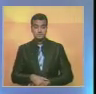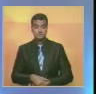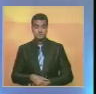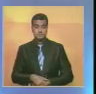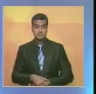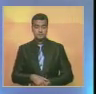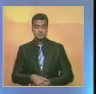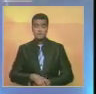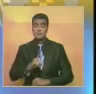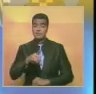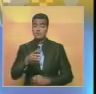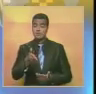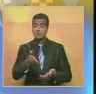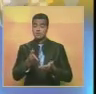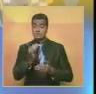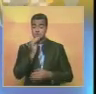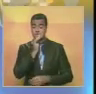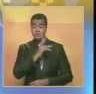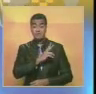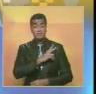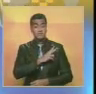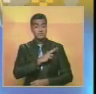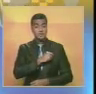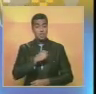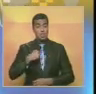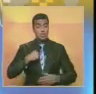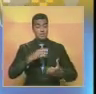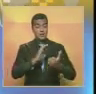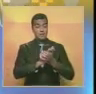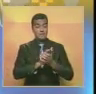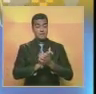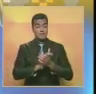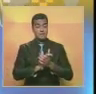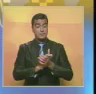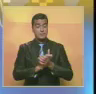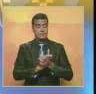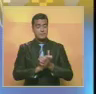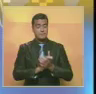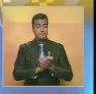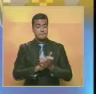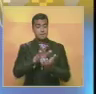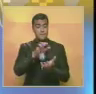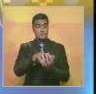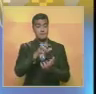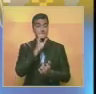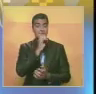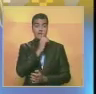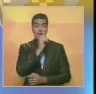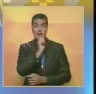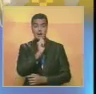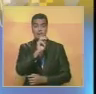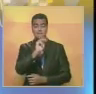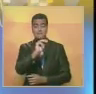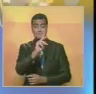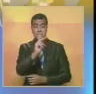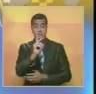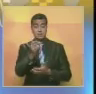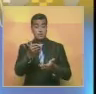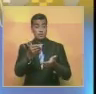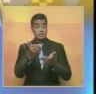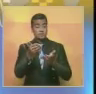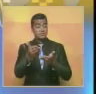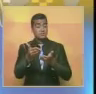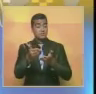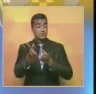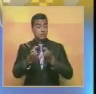Bien, y siguen los reconocimientos para Noticiero Venevisión. Nuestra compañera de labores en la isla de Margarita, Ana María Presilla, recibió un reconocimiento por parte